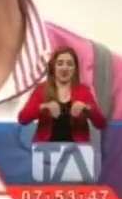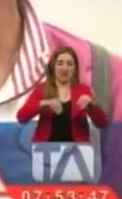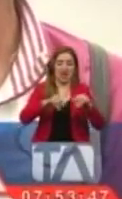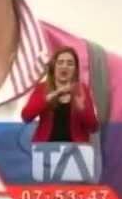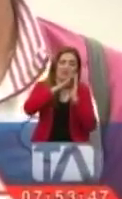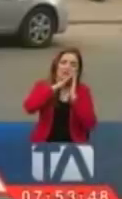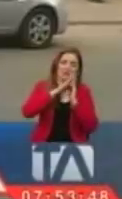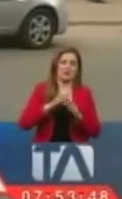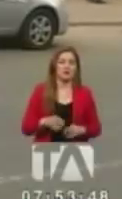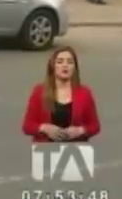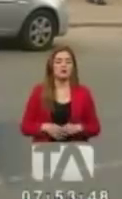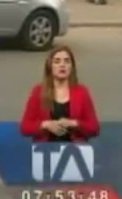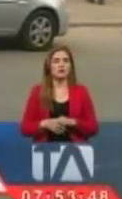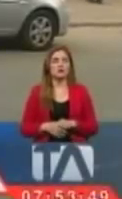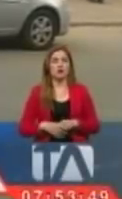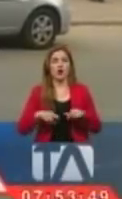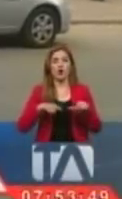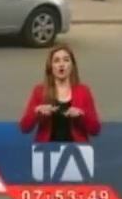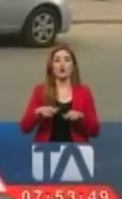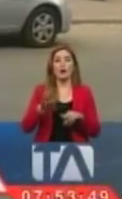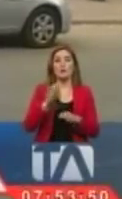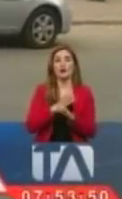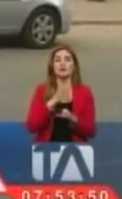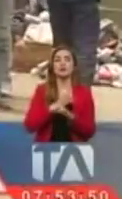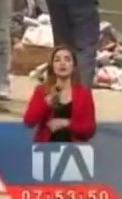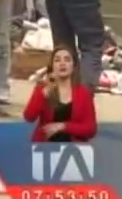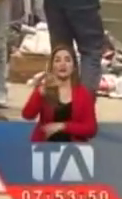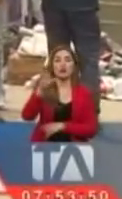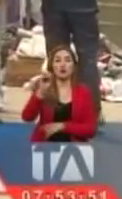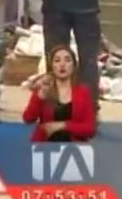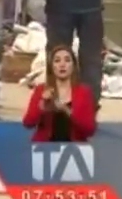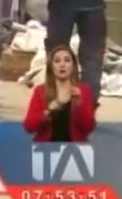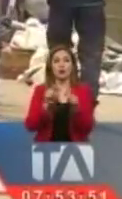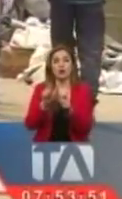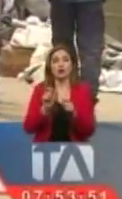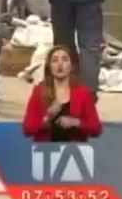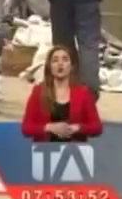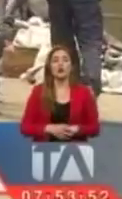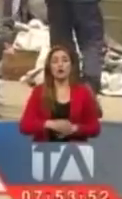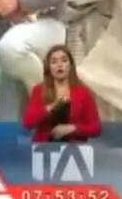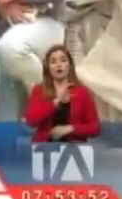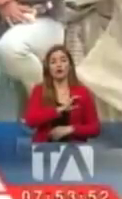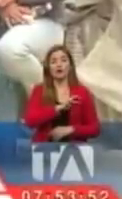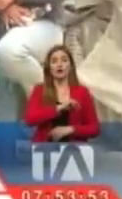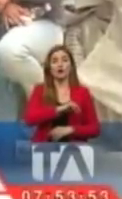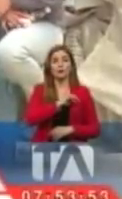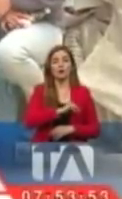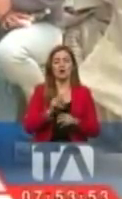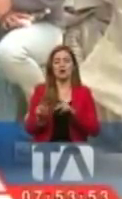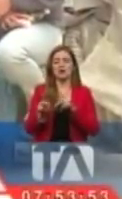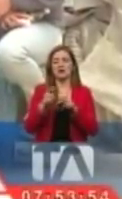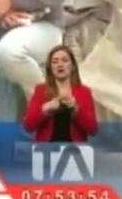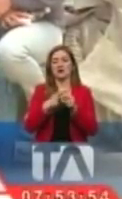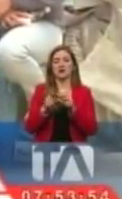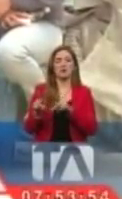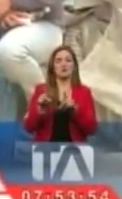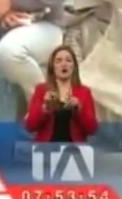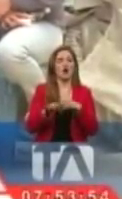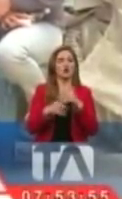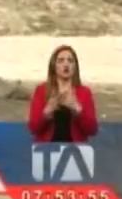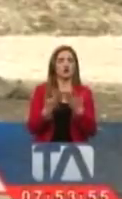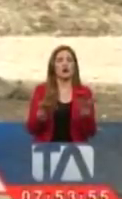dormir toca dormir en el piso en este lugar permanecen alrededor de 150 personas y el municipio de quito tiene preparado un protocolo de acción